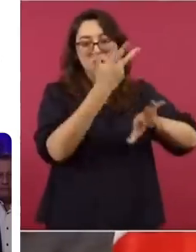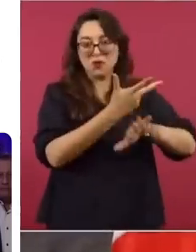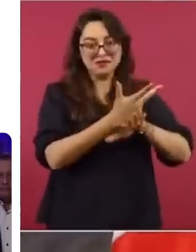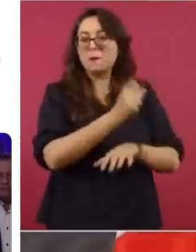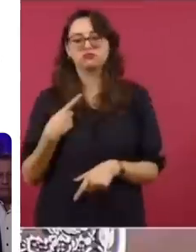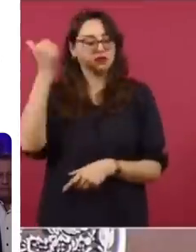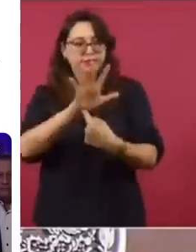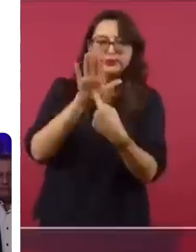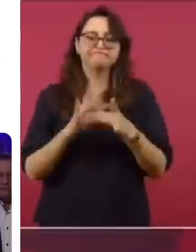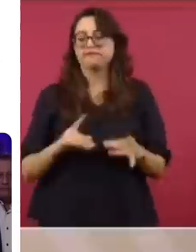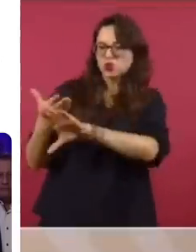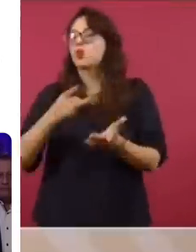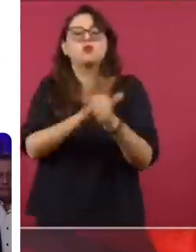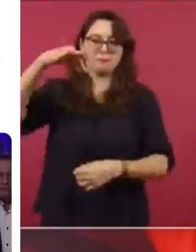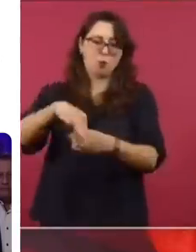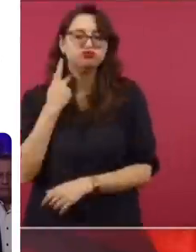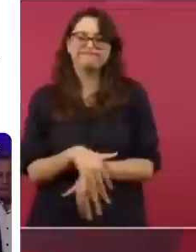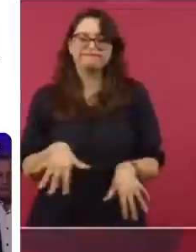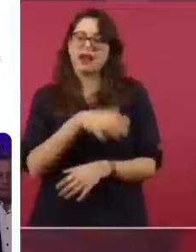por las elecciones.